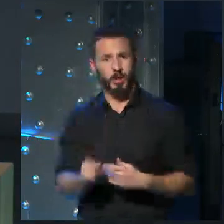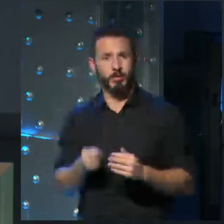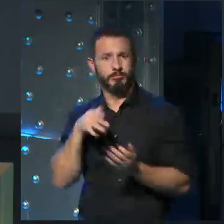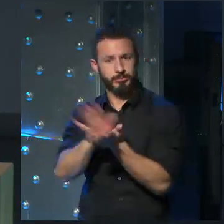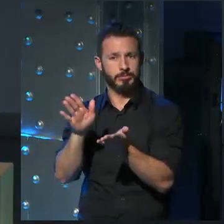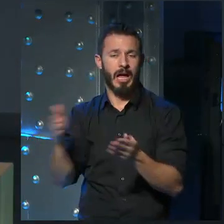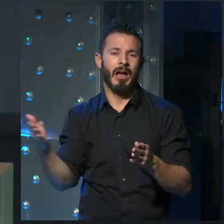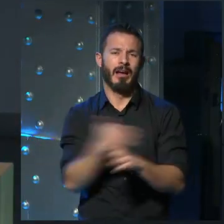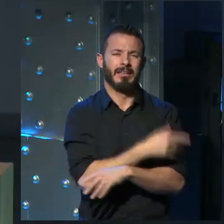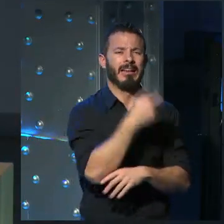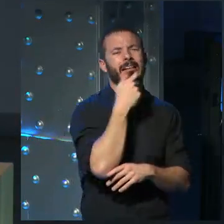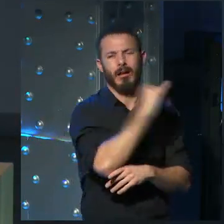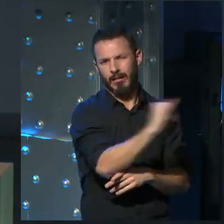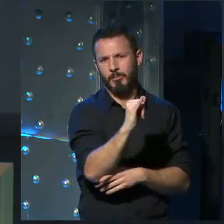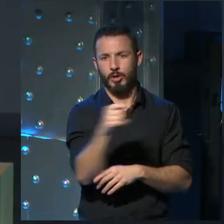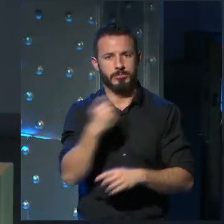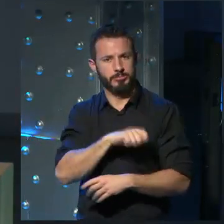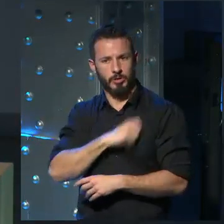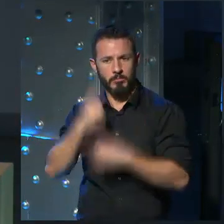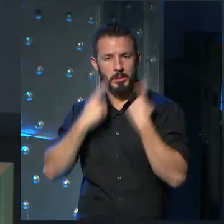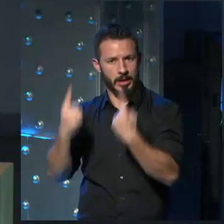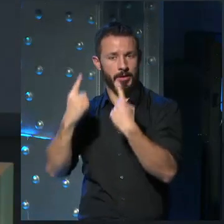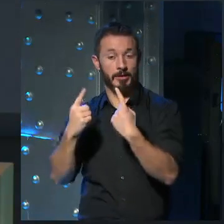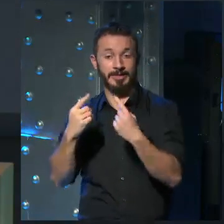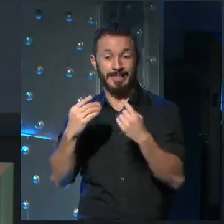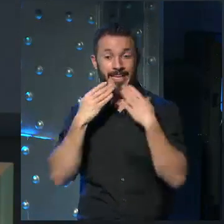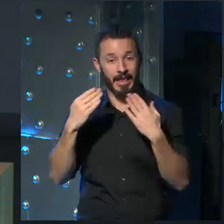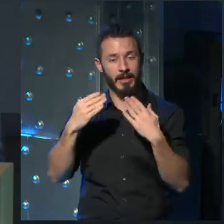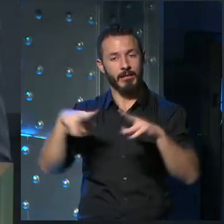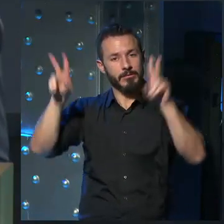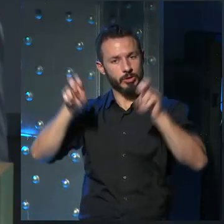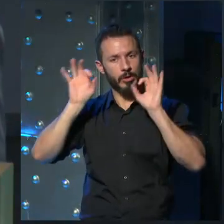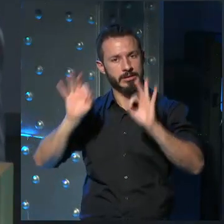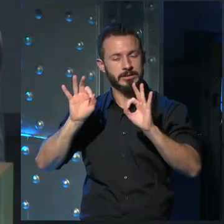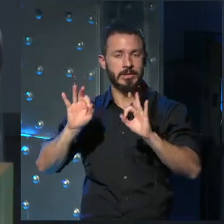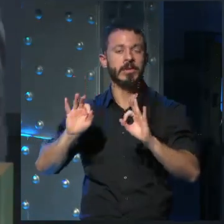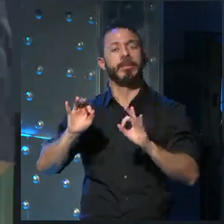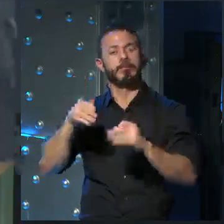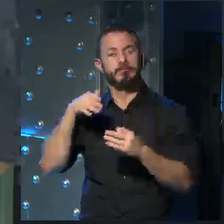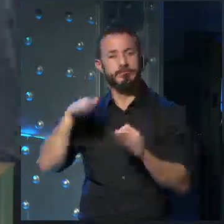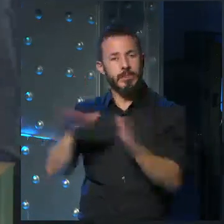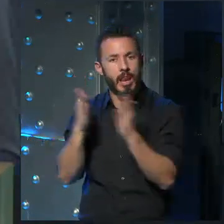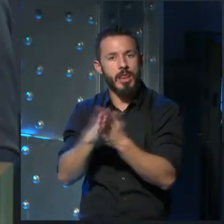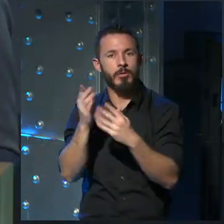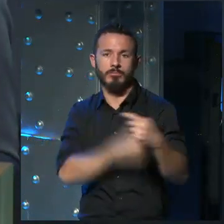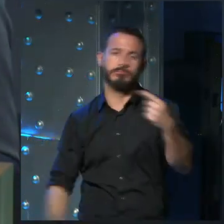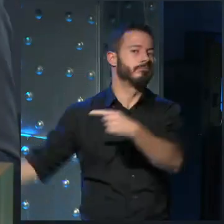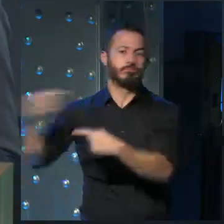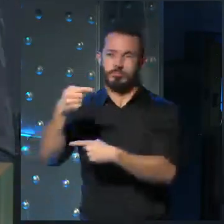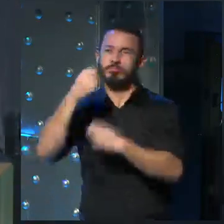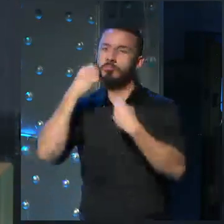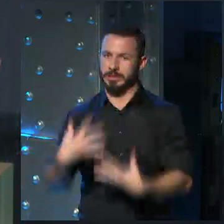eran en inglés. Con un título así nos ayuda a posicionar el libro y eso es parte de nuestro trabajo en la editorial. Ese posicionamiento